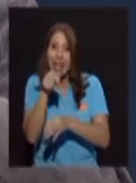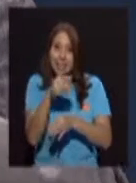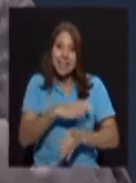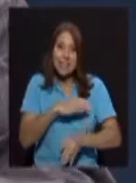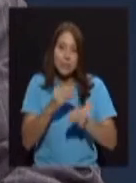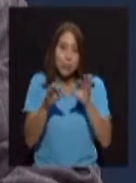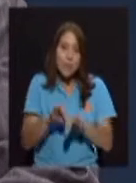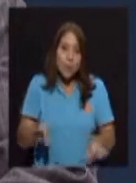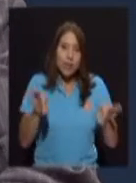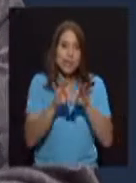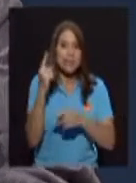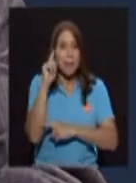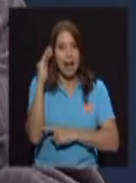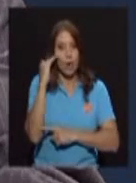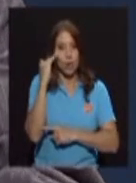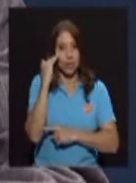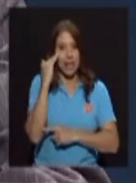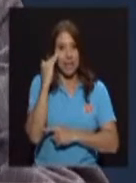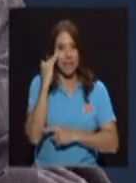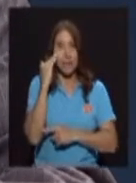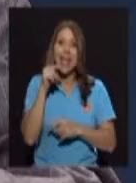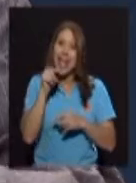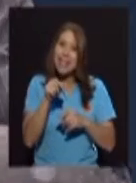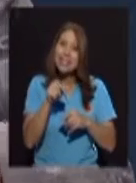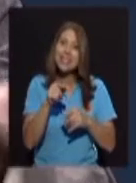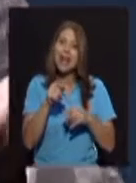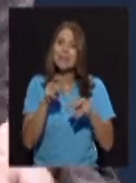conocer esa dinámica de dependencia,